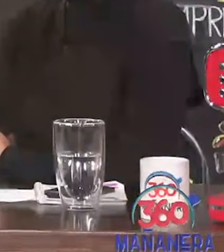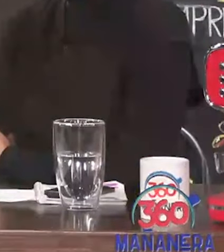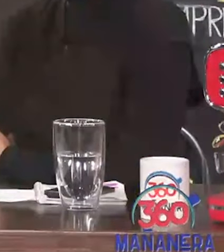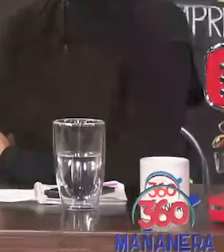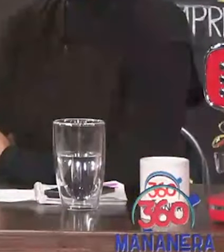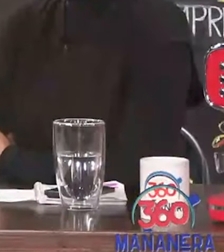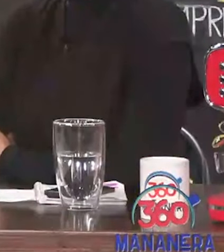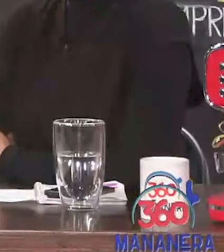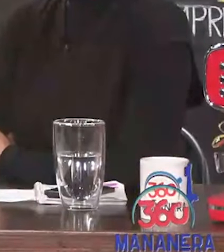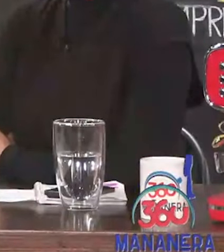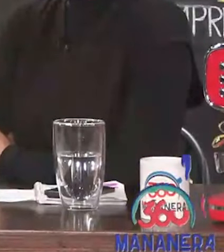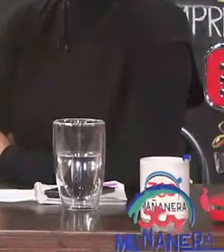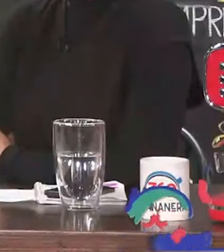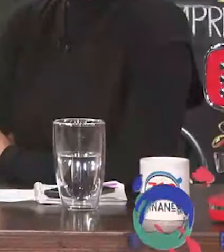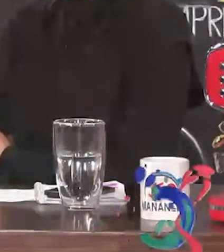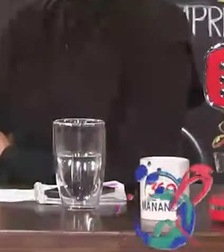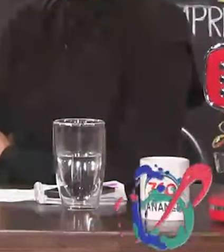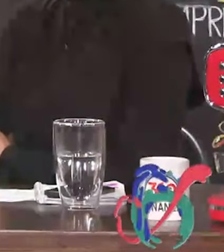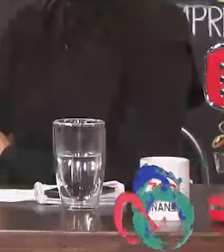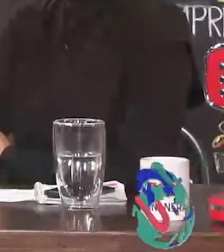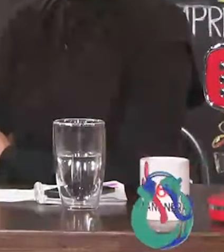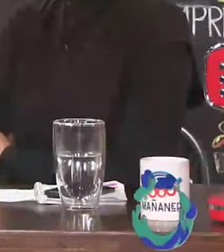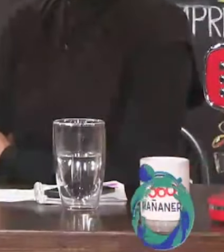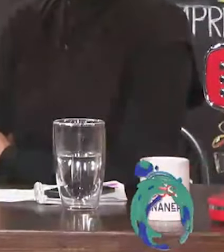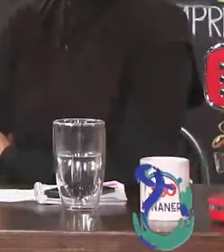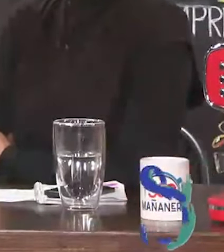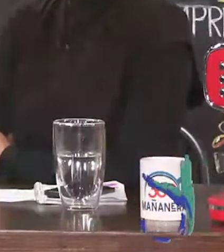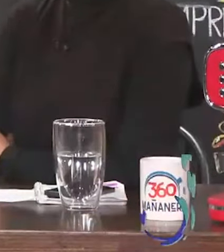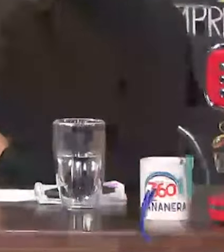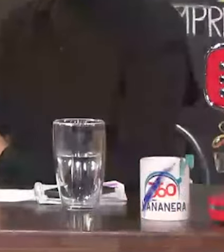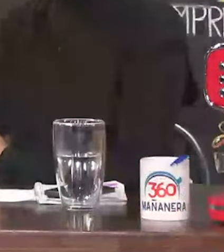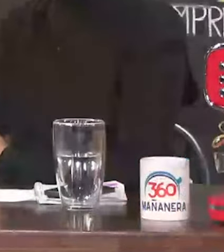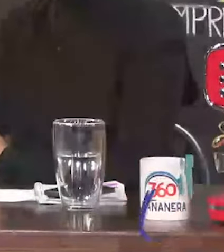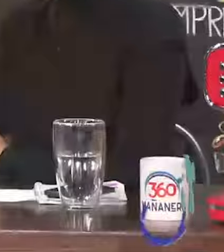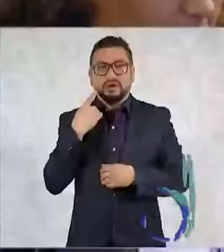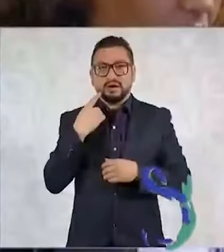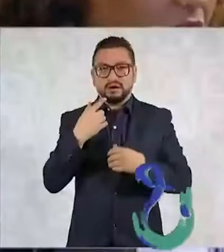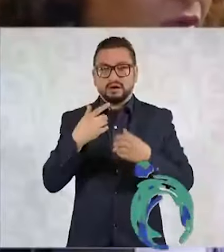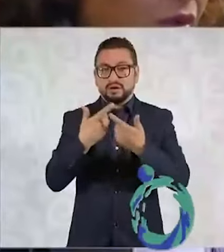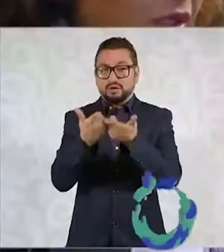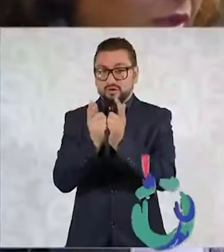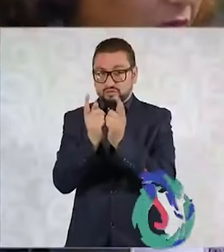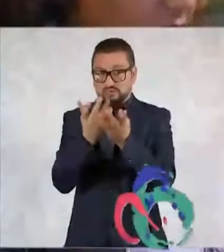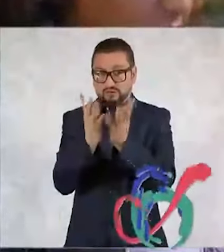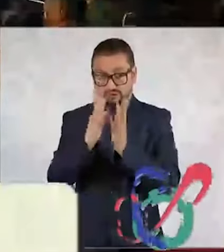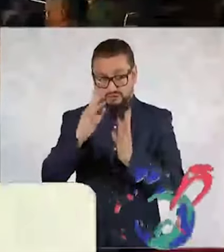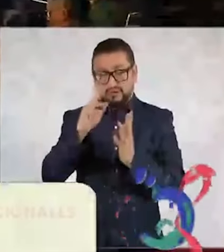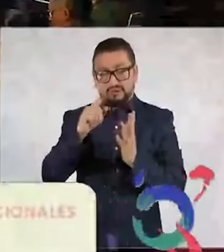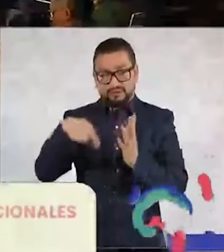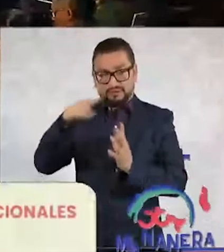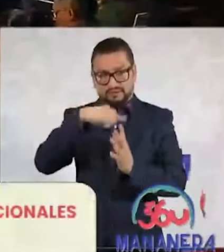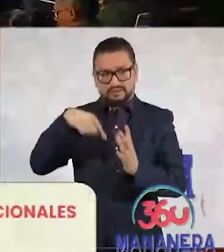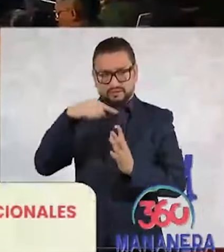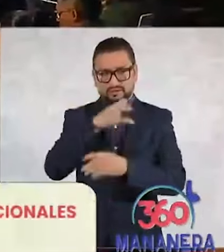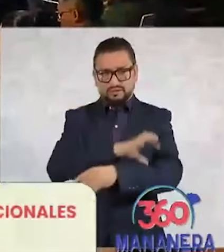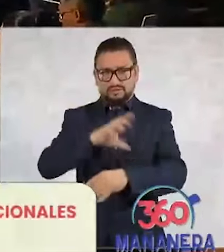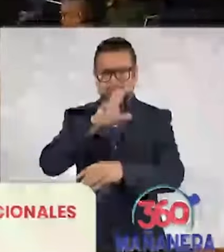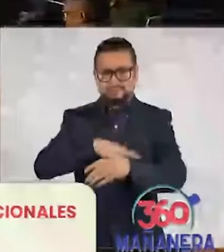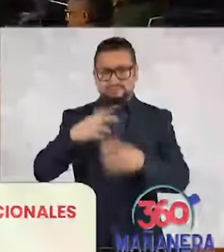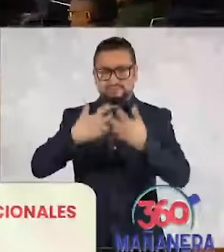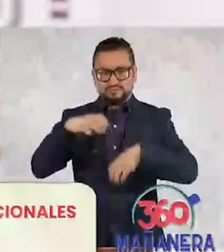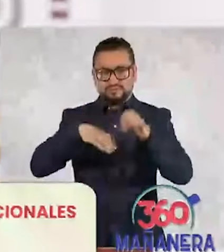mantiene este buen ritmo de inversión extranjera así se comentó esta mañana el consejo coordinador